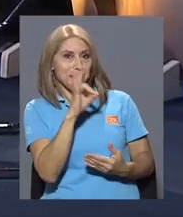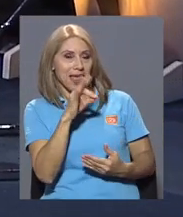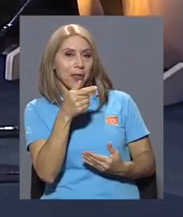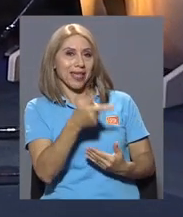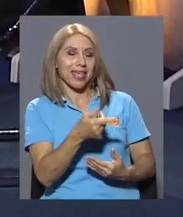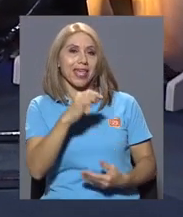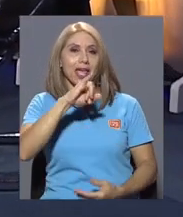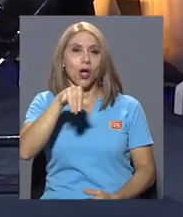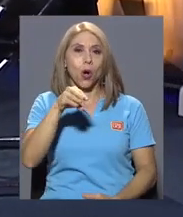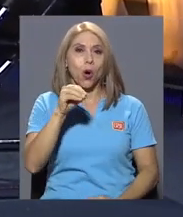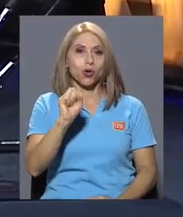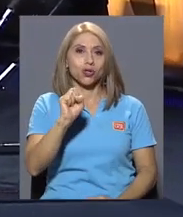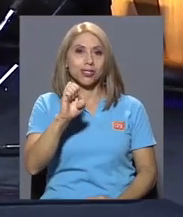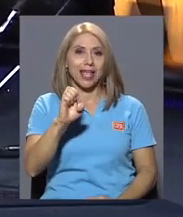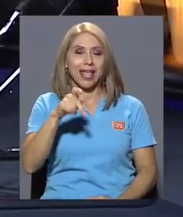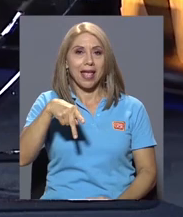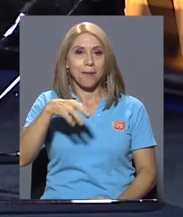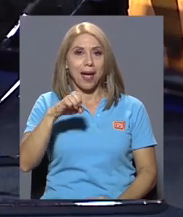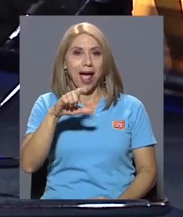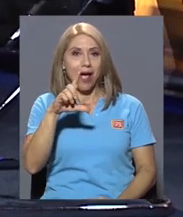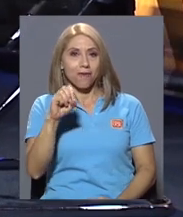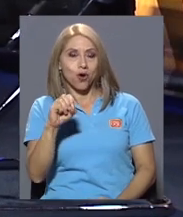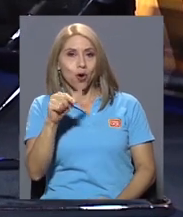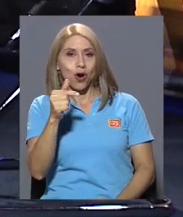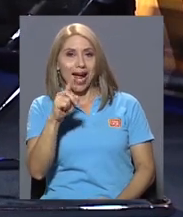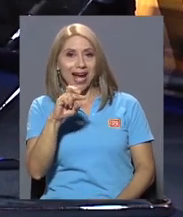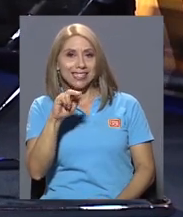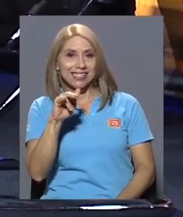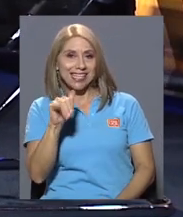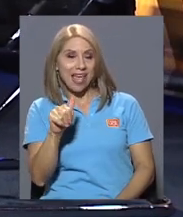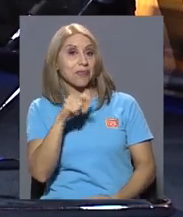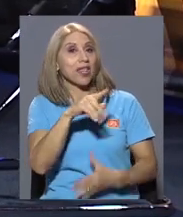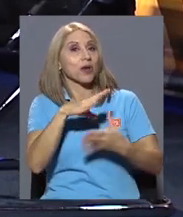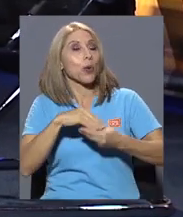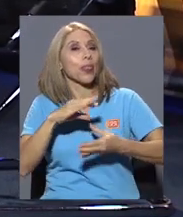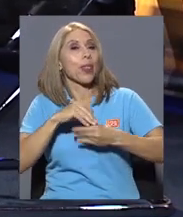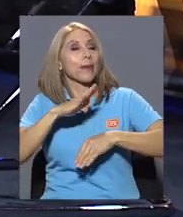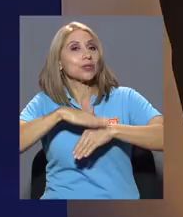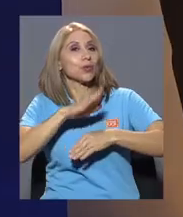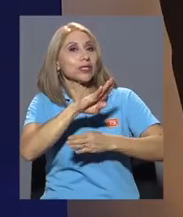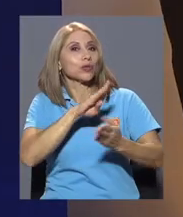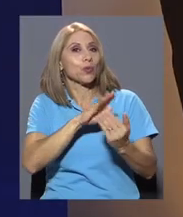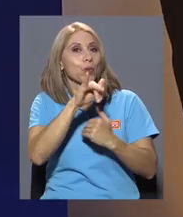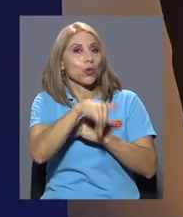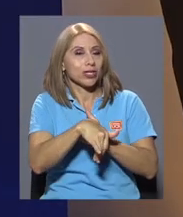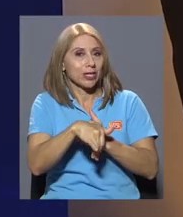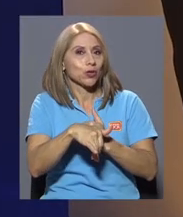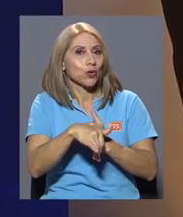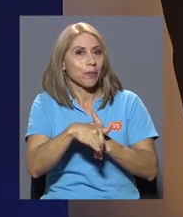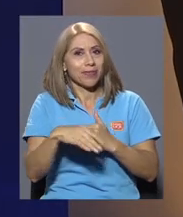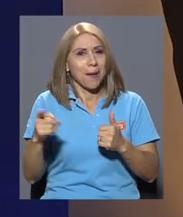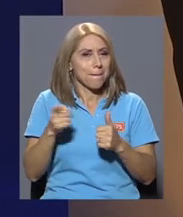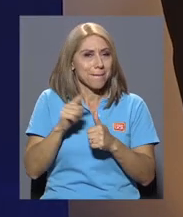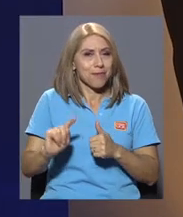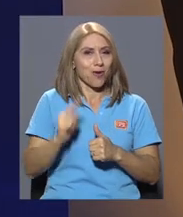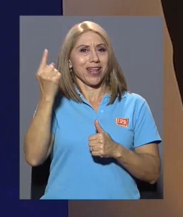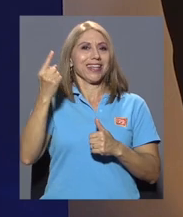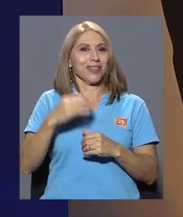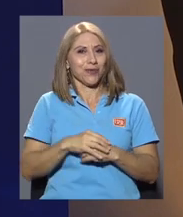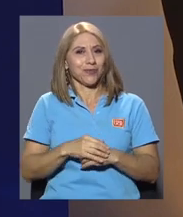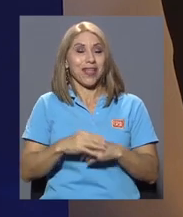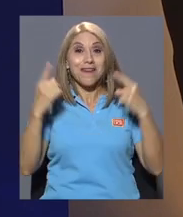invitado a uno de pablo garcía quien nos contaba justamente sobre su proyecto primogénito